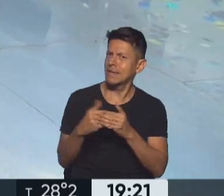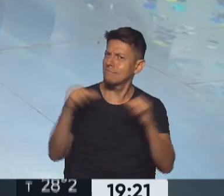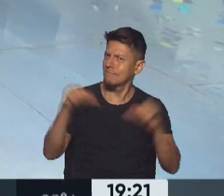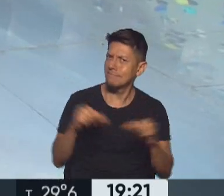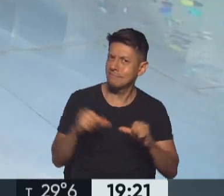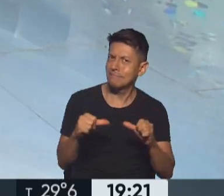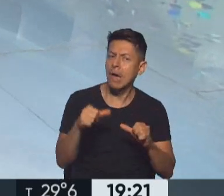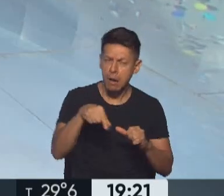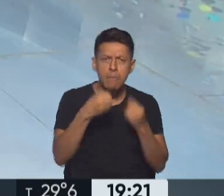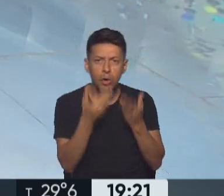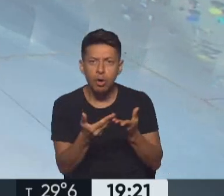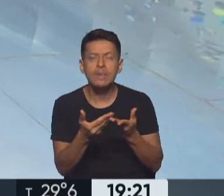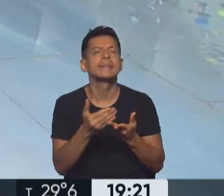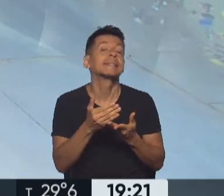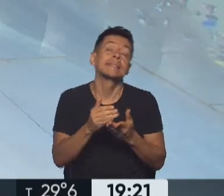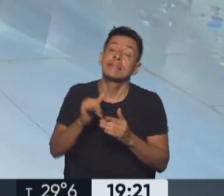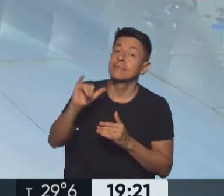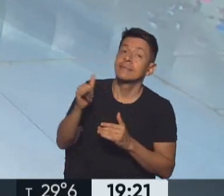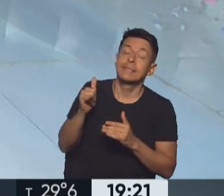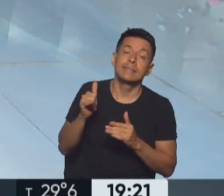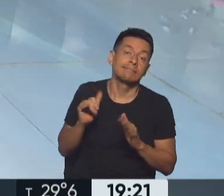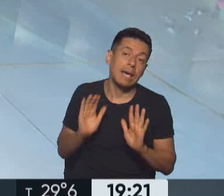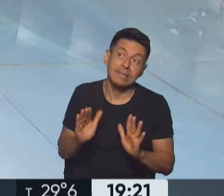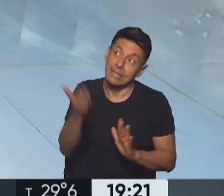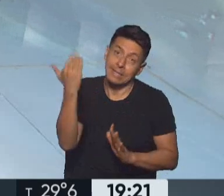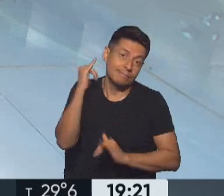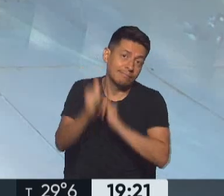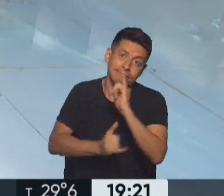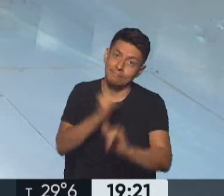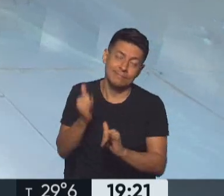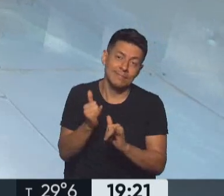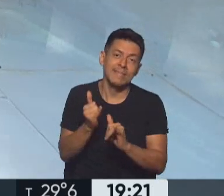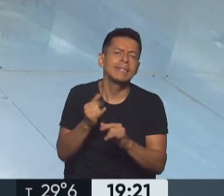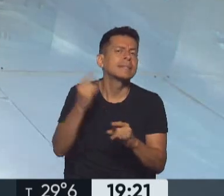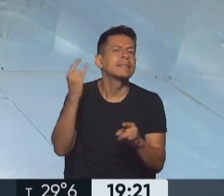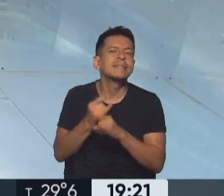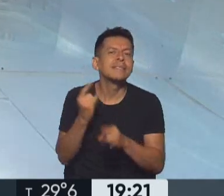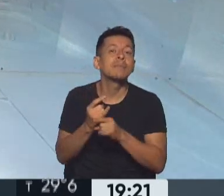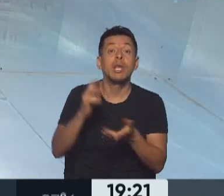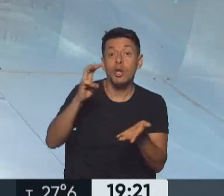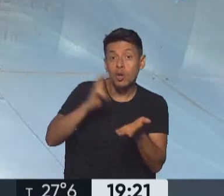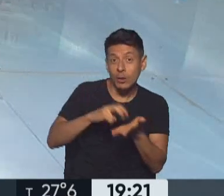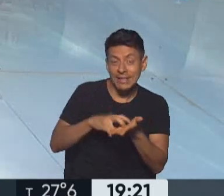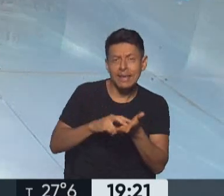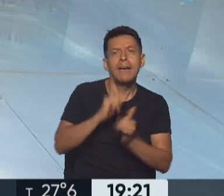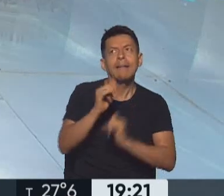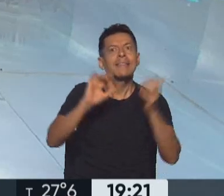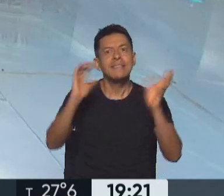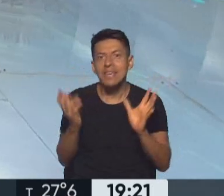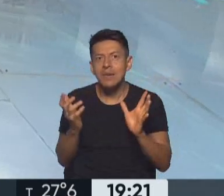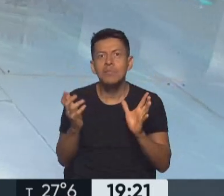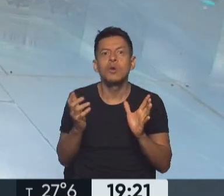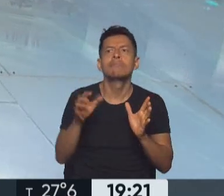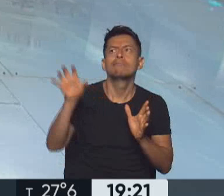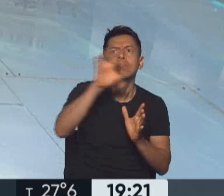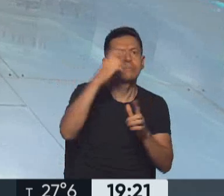quincena mala también era de esperarse un poco porque lo veníamos anticipando. Sí, siempre en las ediciones del noticiero hablamos del tiempo en los distintos puntos